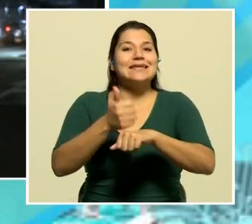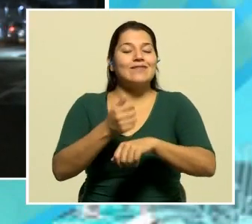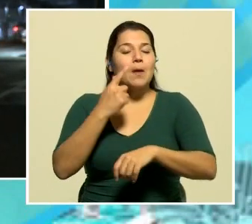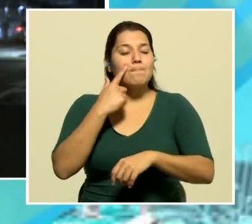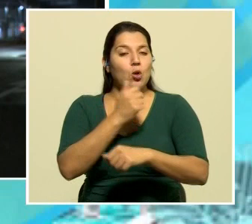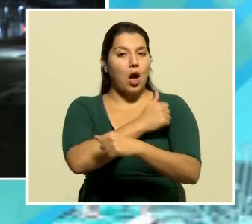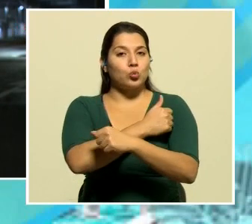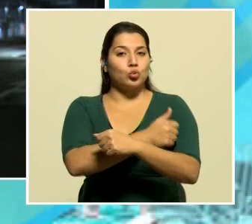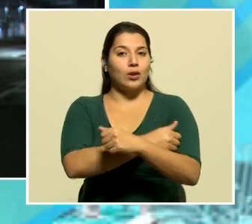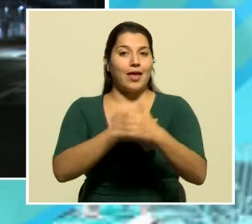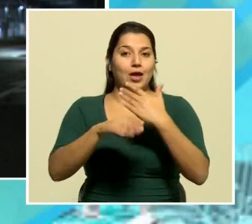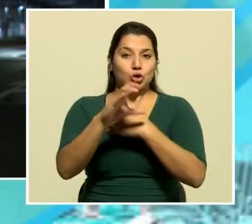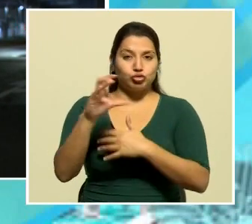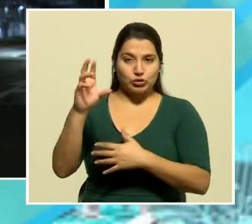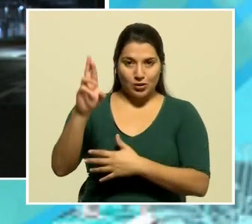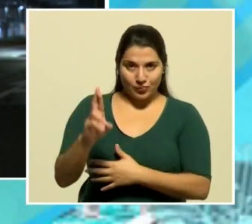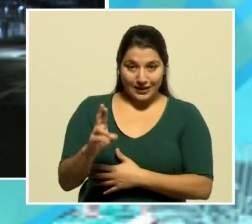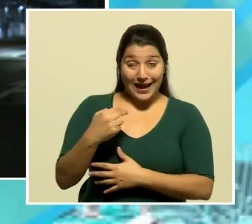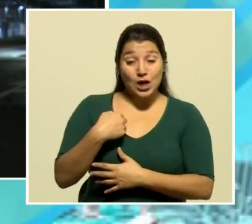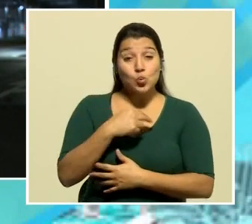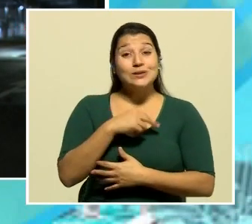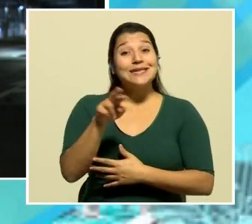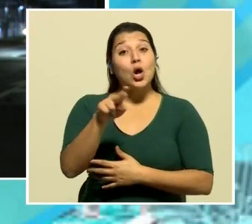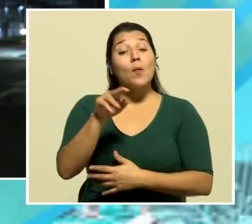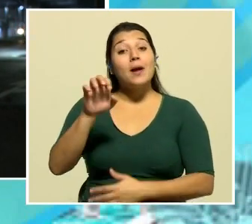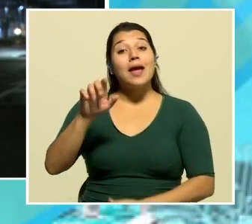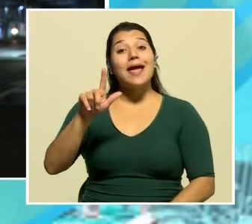autoridades costarricenses. Nuestra compañera